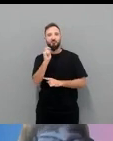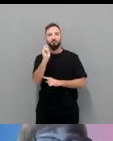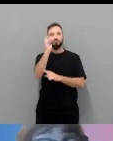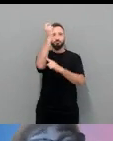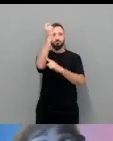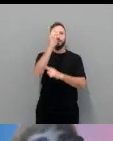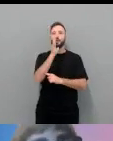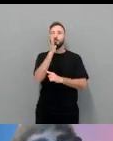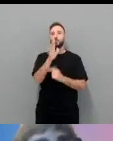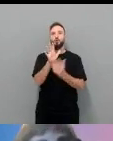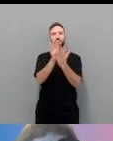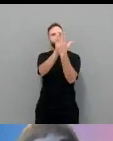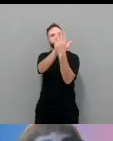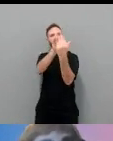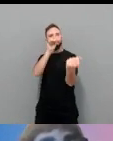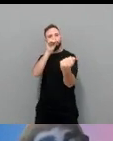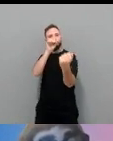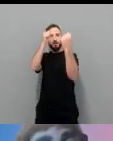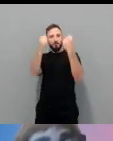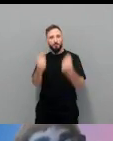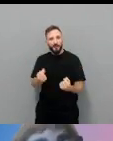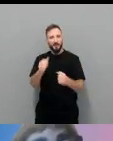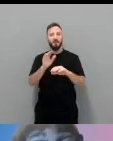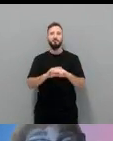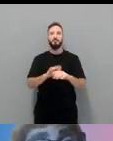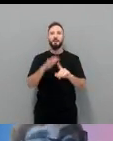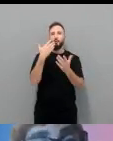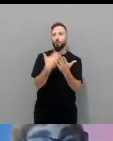nos entendieron muy bien la justificación, la